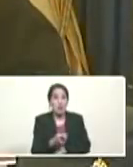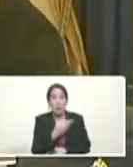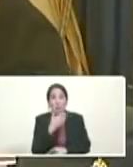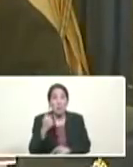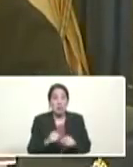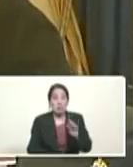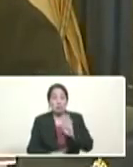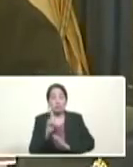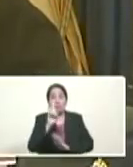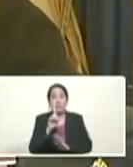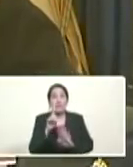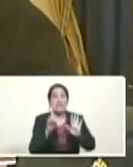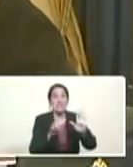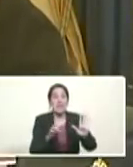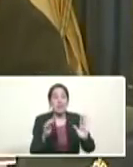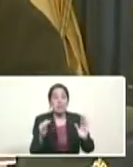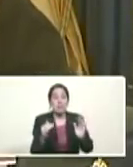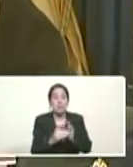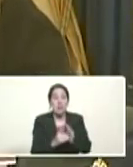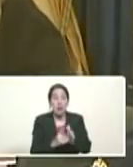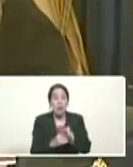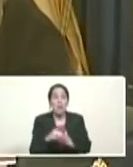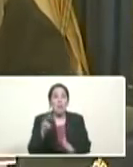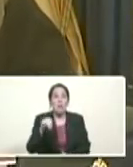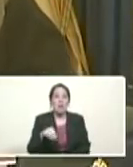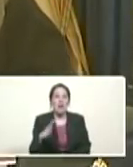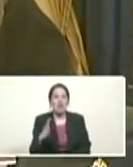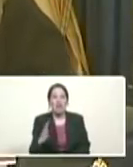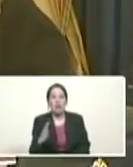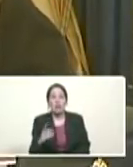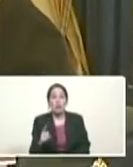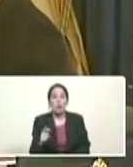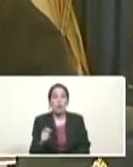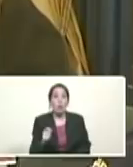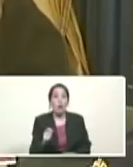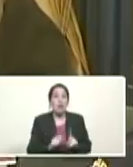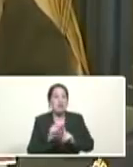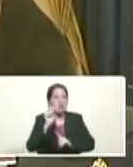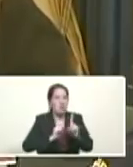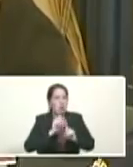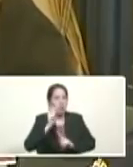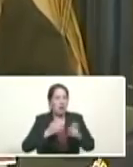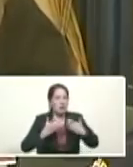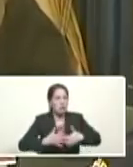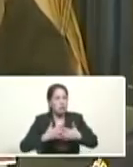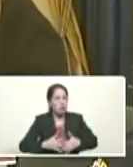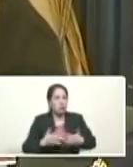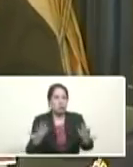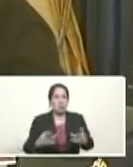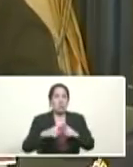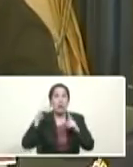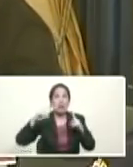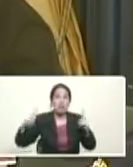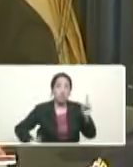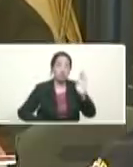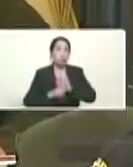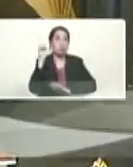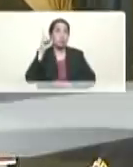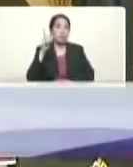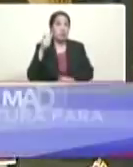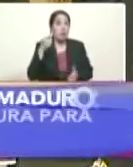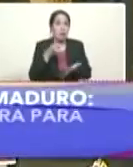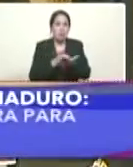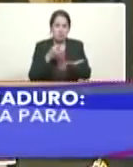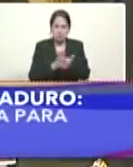6.000 megavatios en termos si nos ponemos las pilas la inversión el dinerito lo